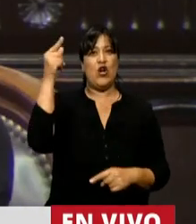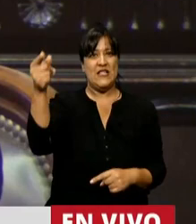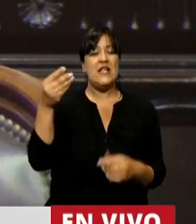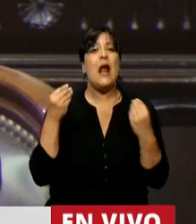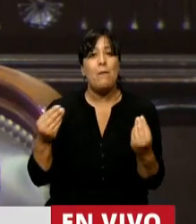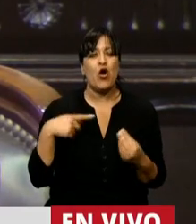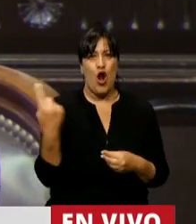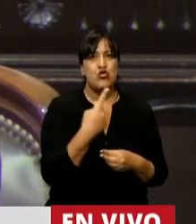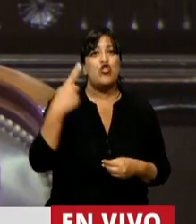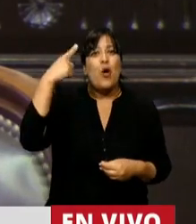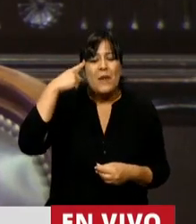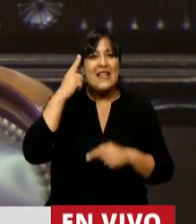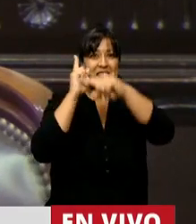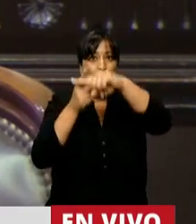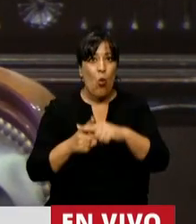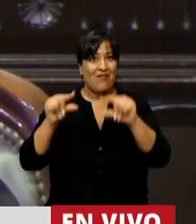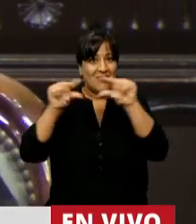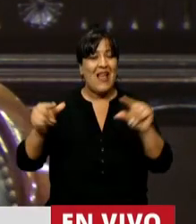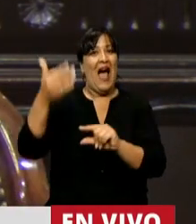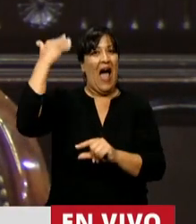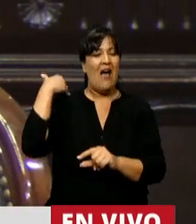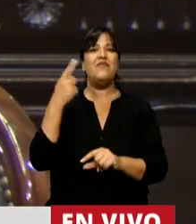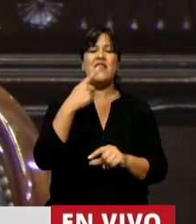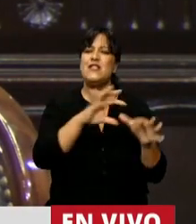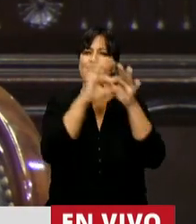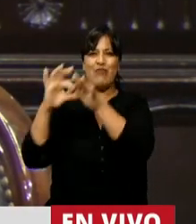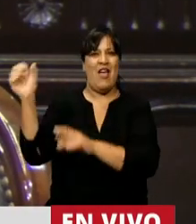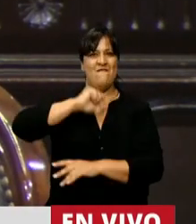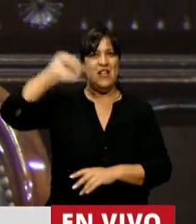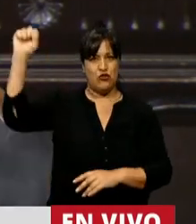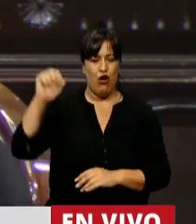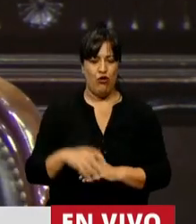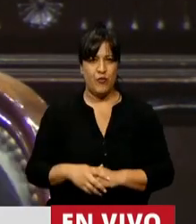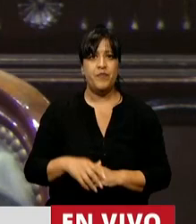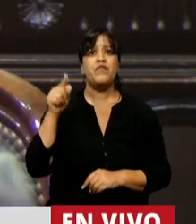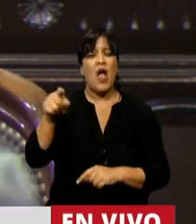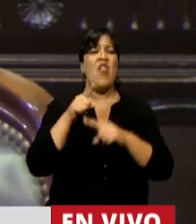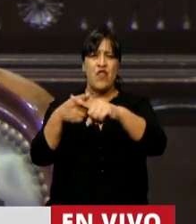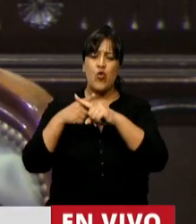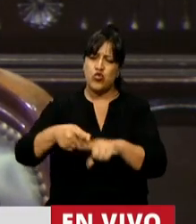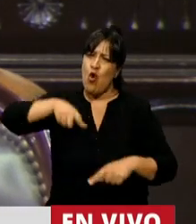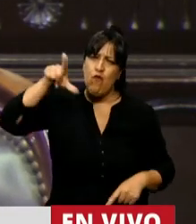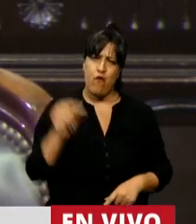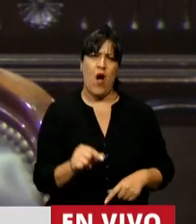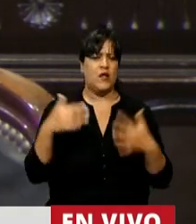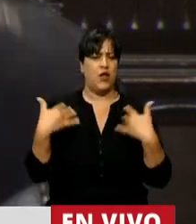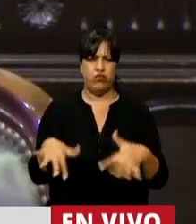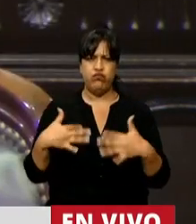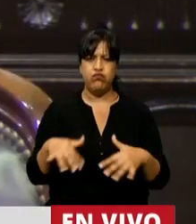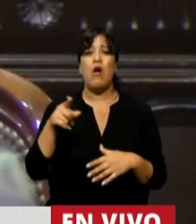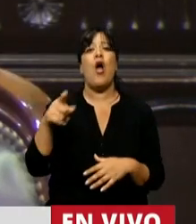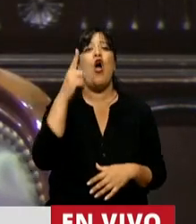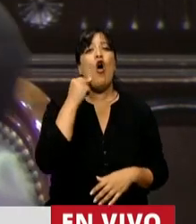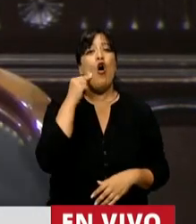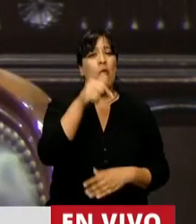porque nosotros creíamos que la fórmula era la inflación. Fue una discusión durísima. El